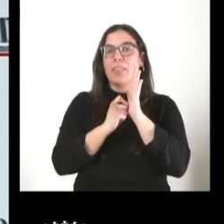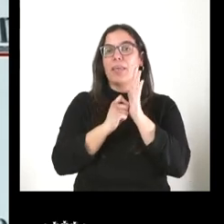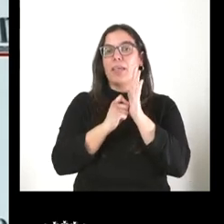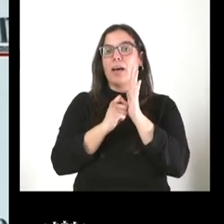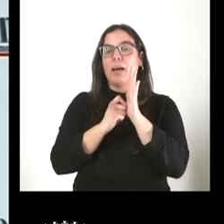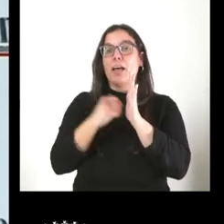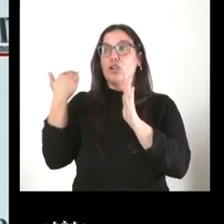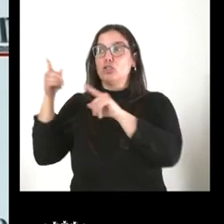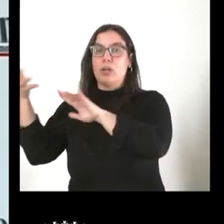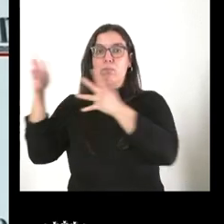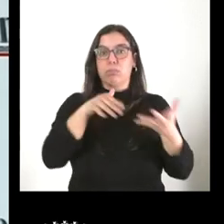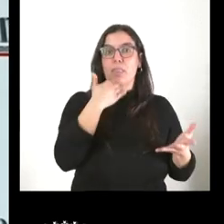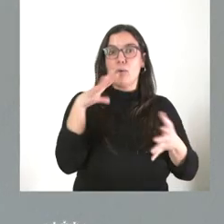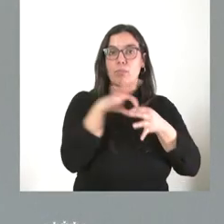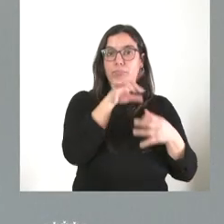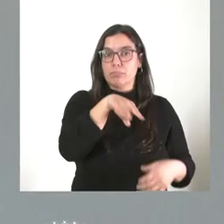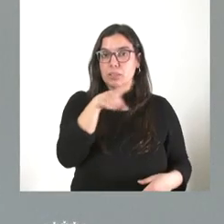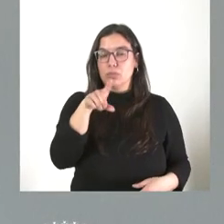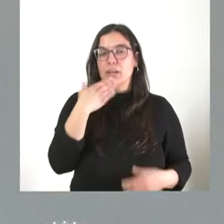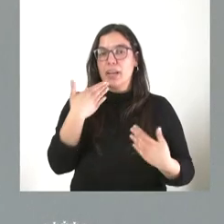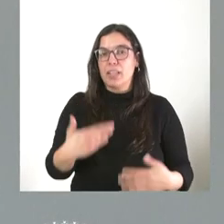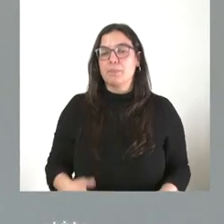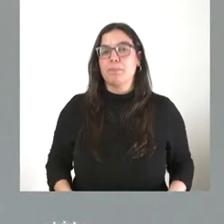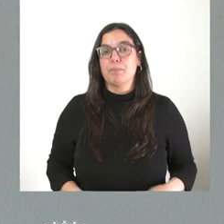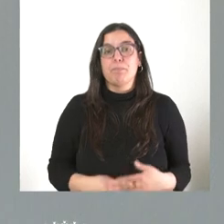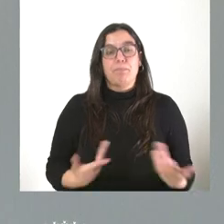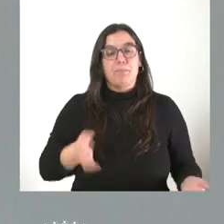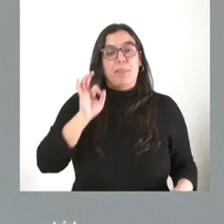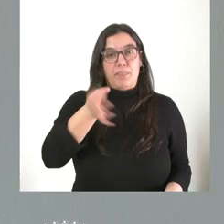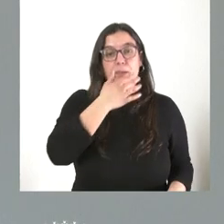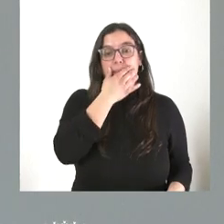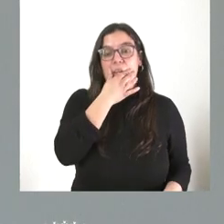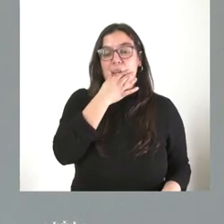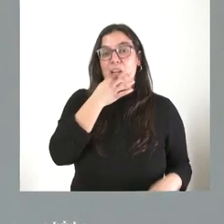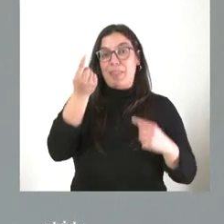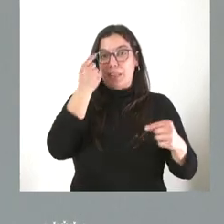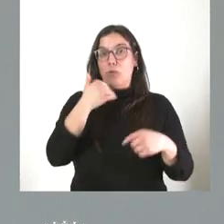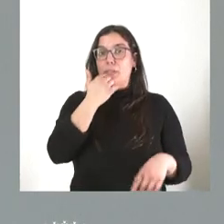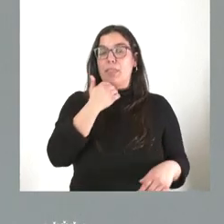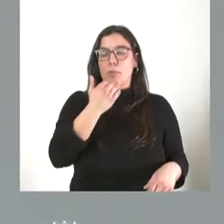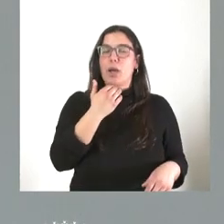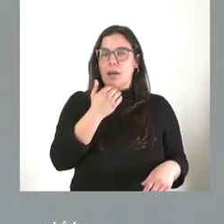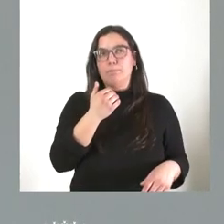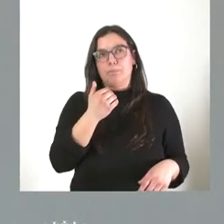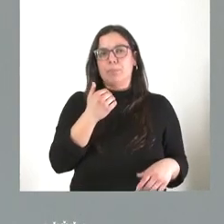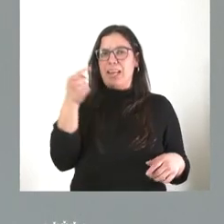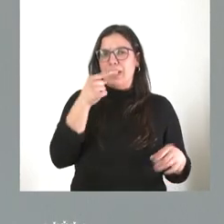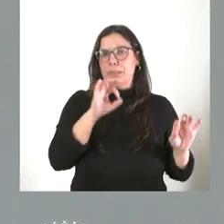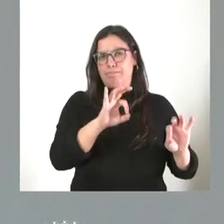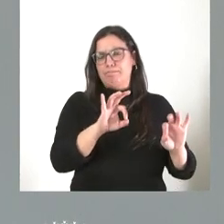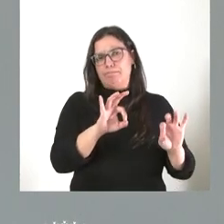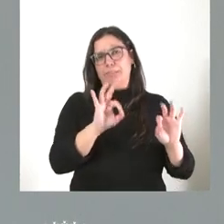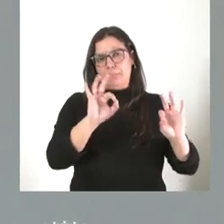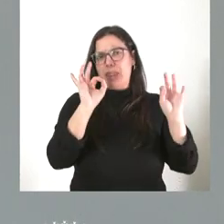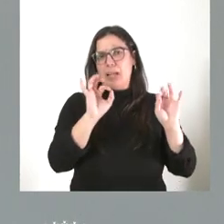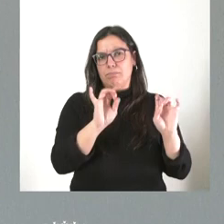que azamora muchas gracias pues efectivamente los datos de Zamora son especialmente negativos Dentro de